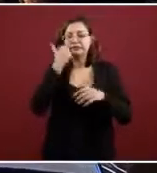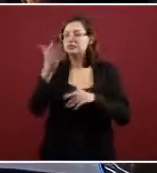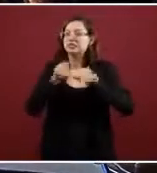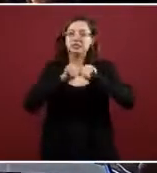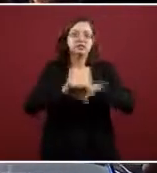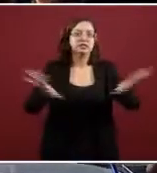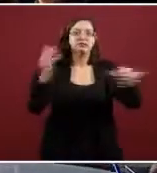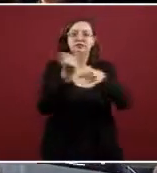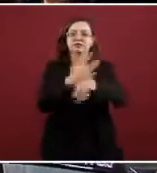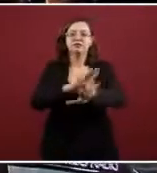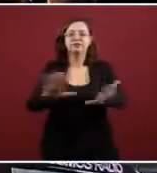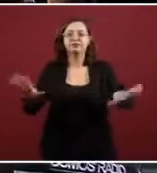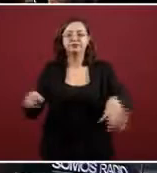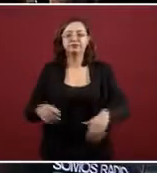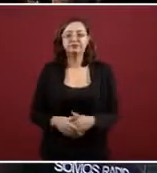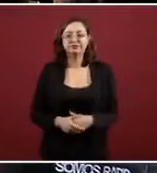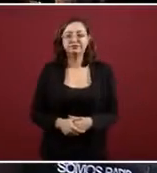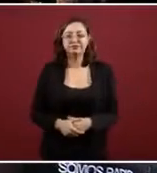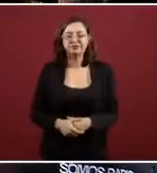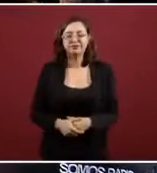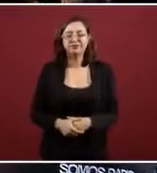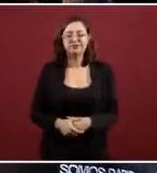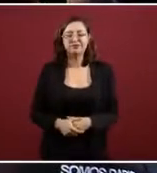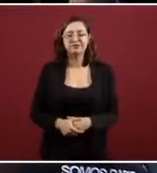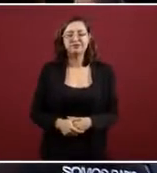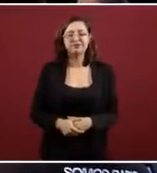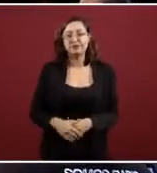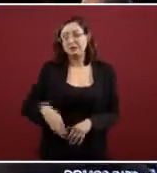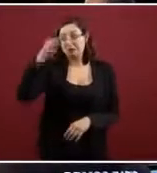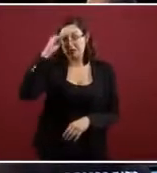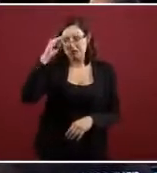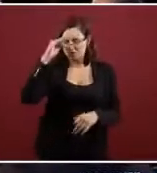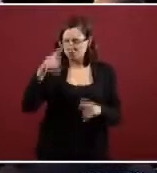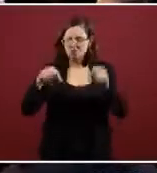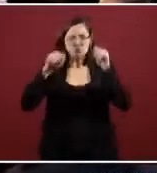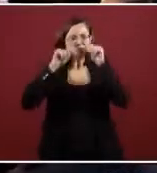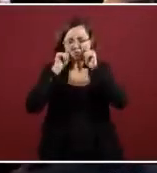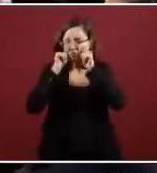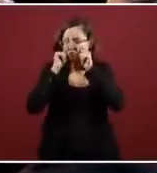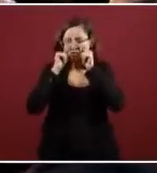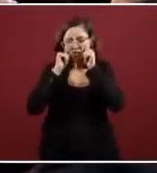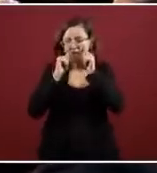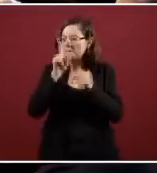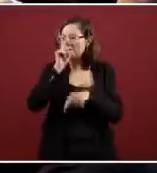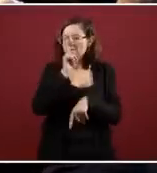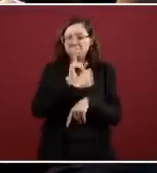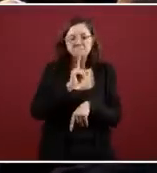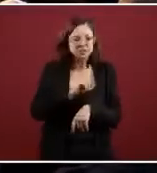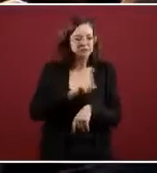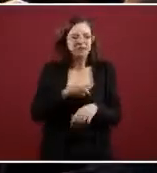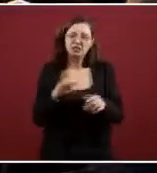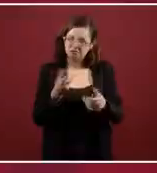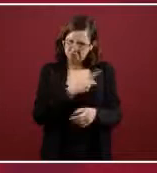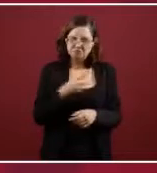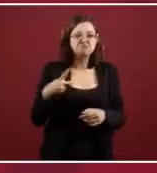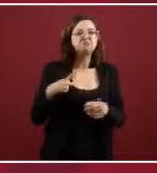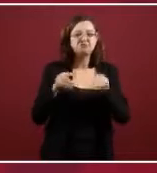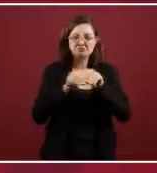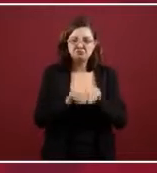de la información, pensando en que la nota era la nota y también sin importar